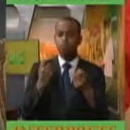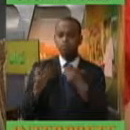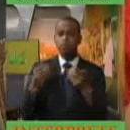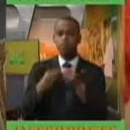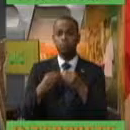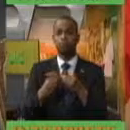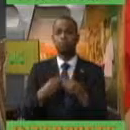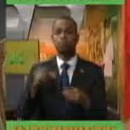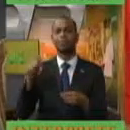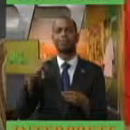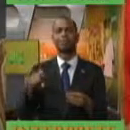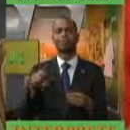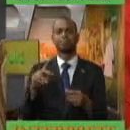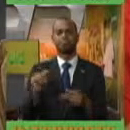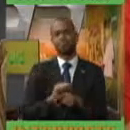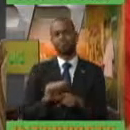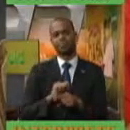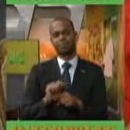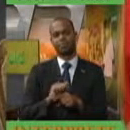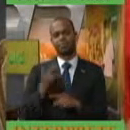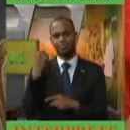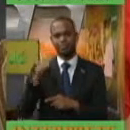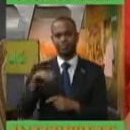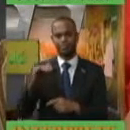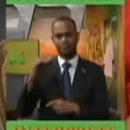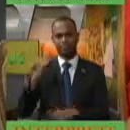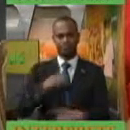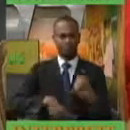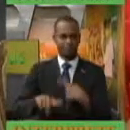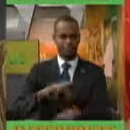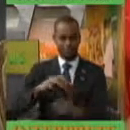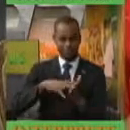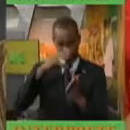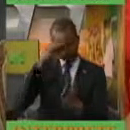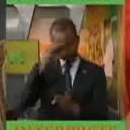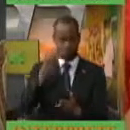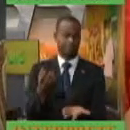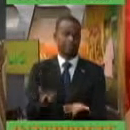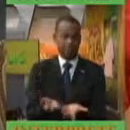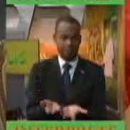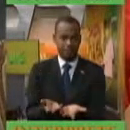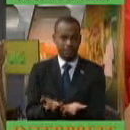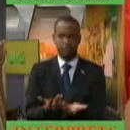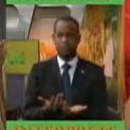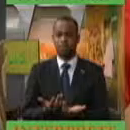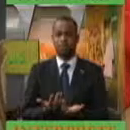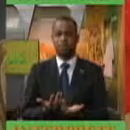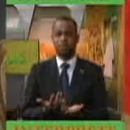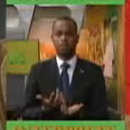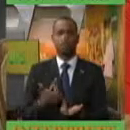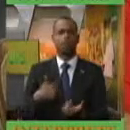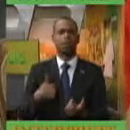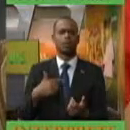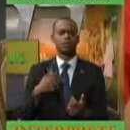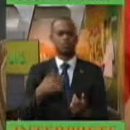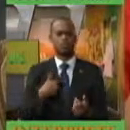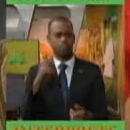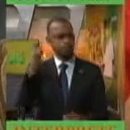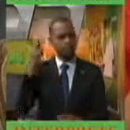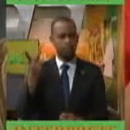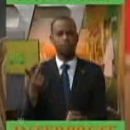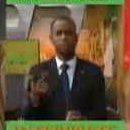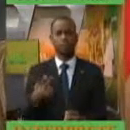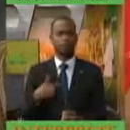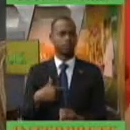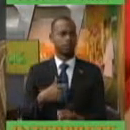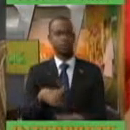me decía, necesitamos un taller para aprender lengua de señas. Queremos ver cómo yo puedo tratar a mi primo,